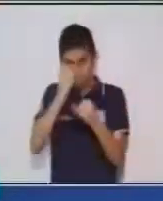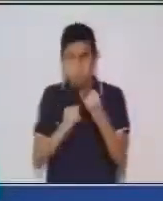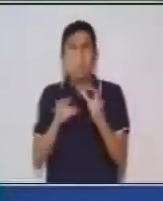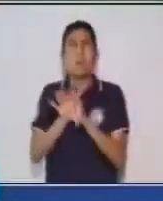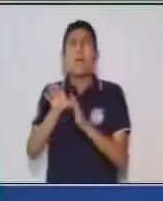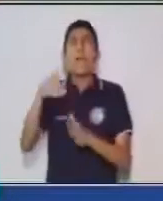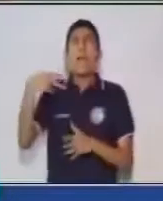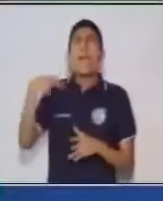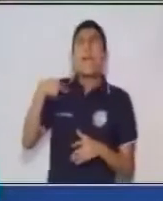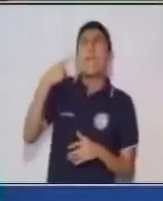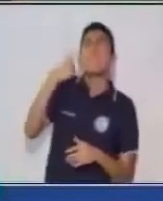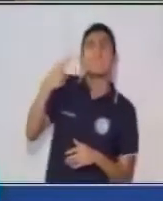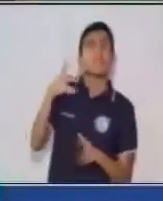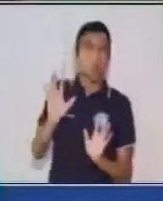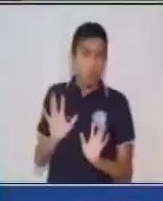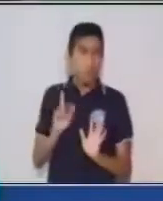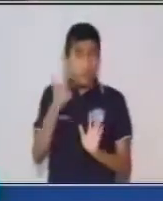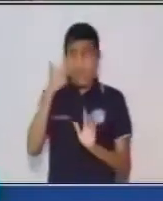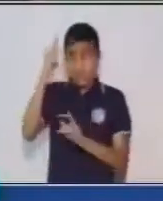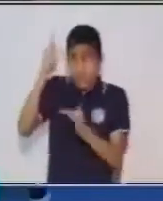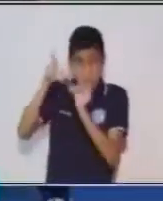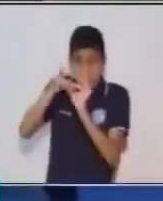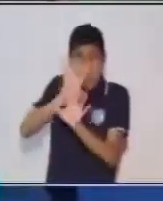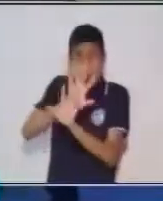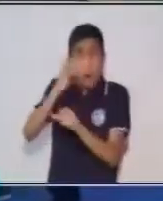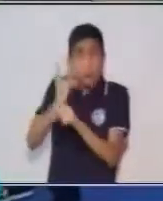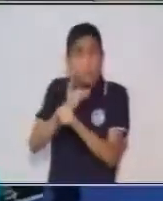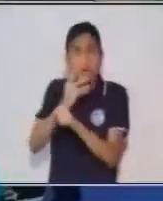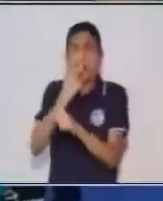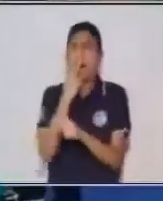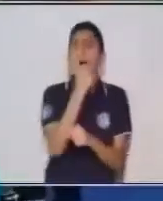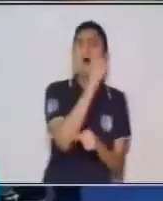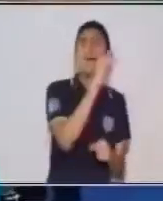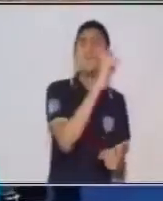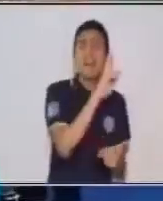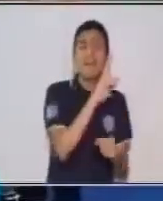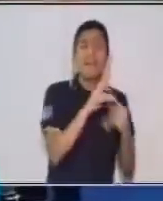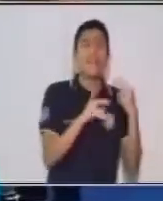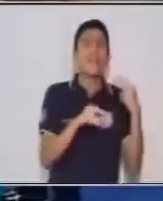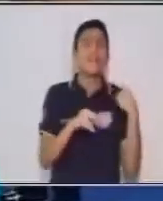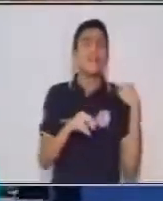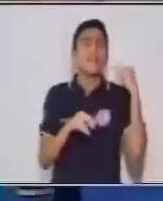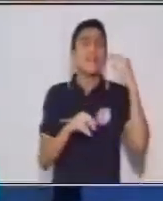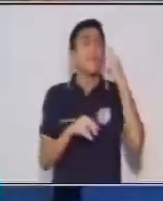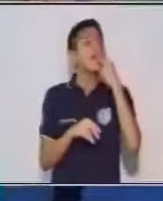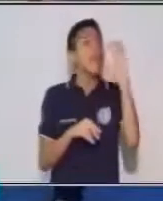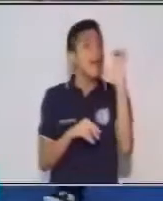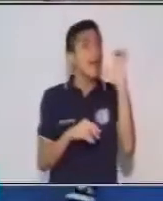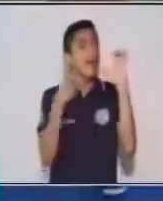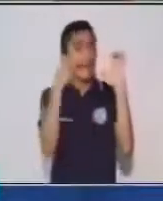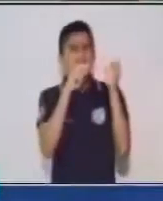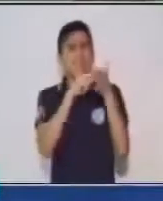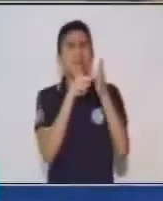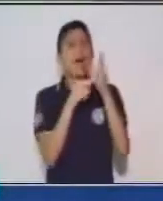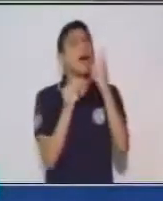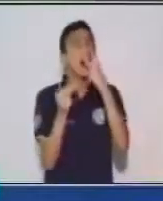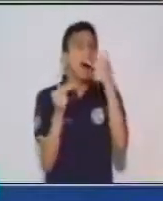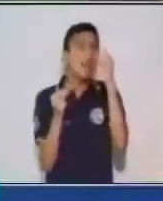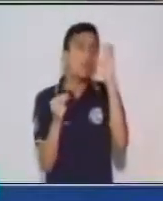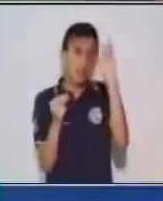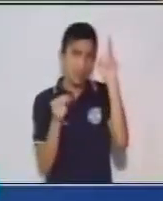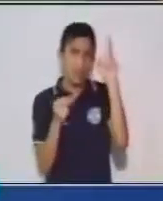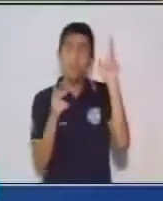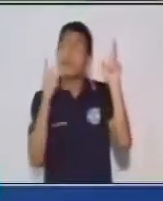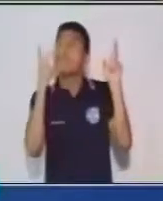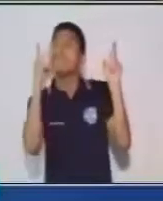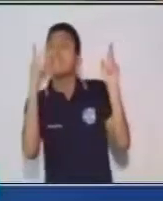visto. Ahí ya estamos conjugando haber con la primera persona. He visto. Ahora entonces